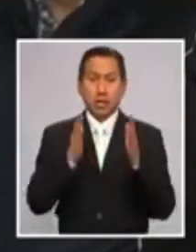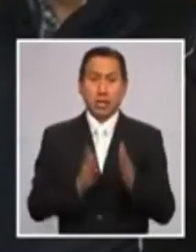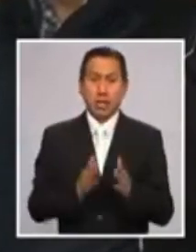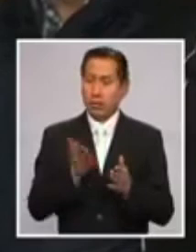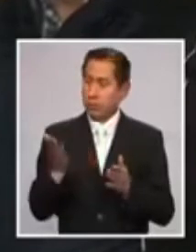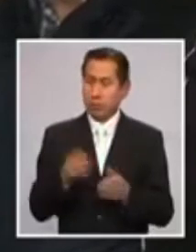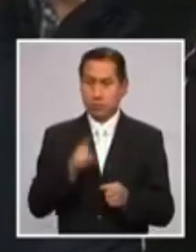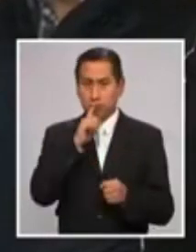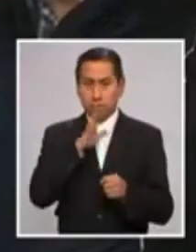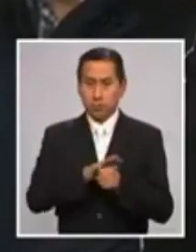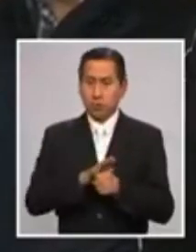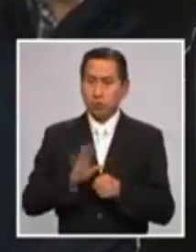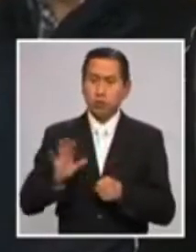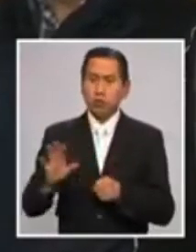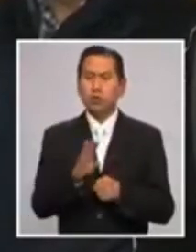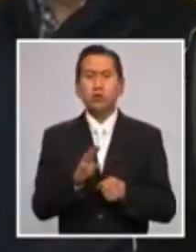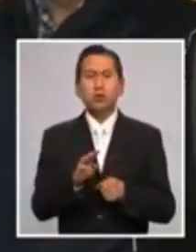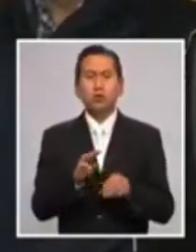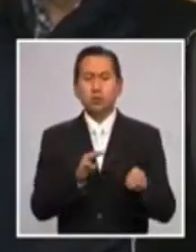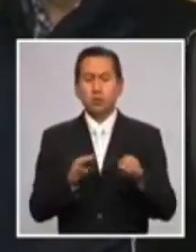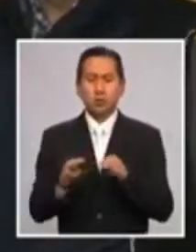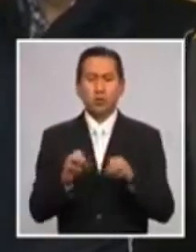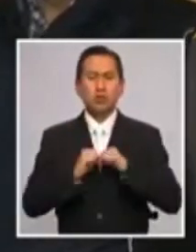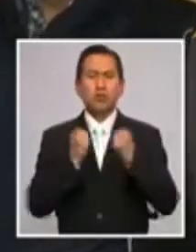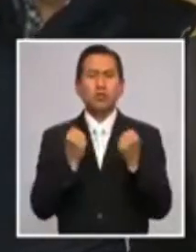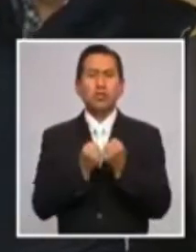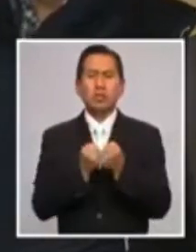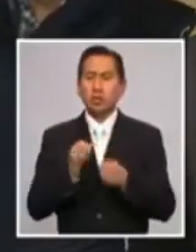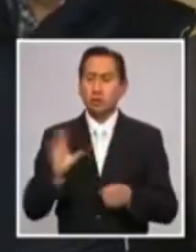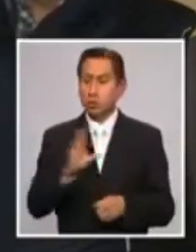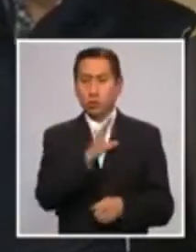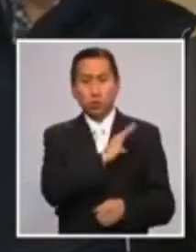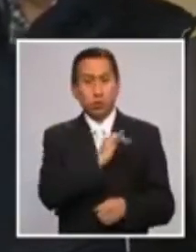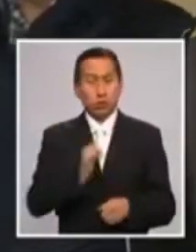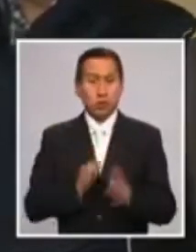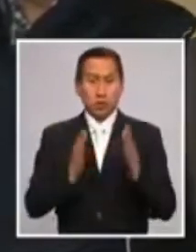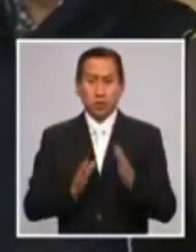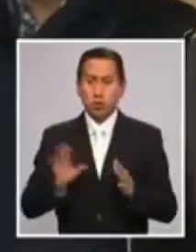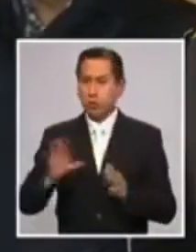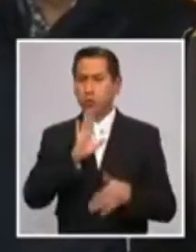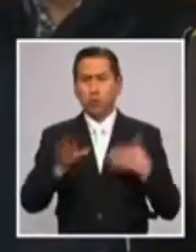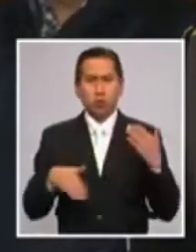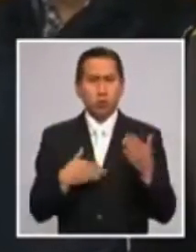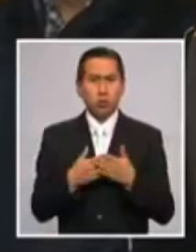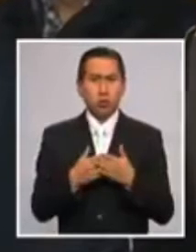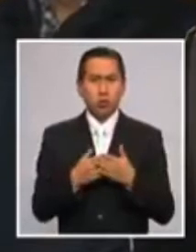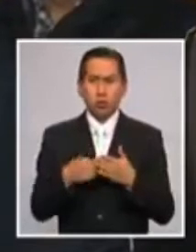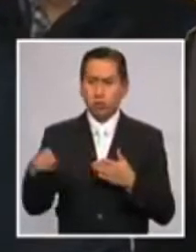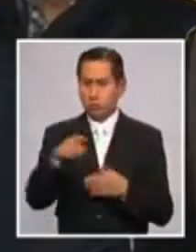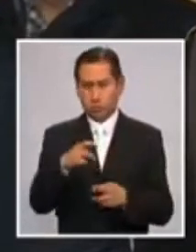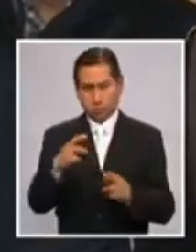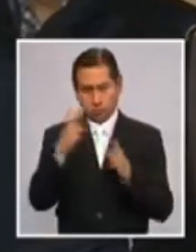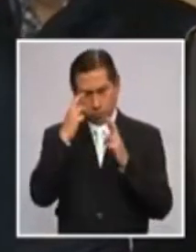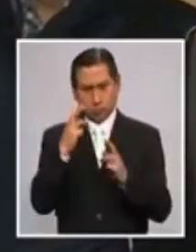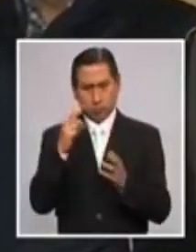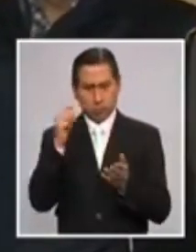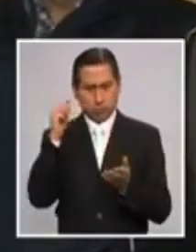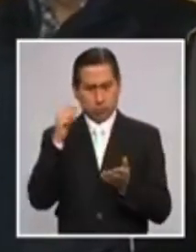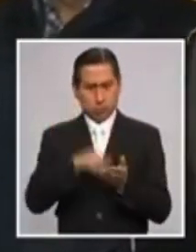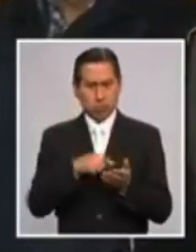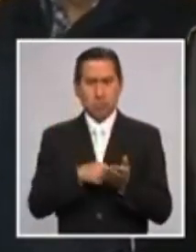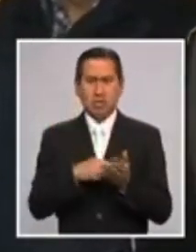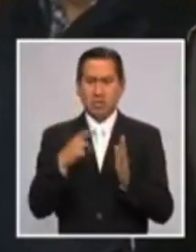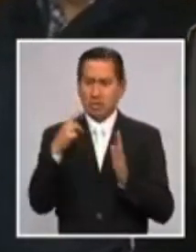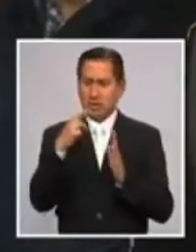sus actores sociales, con sus concejales, con todo el pueblo, a hacer cumplir estas